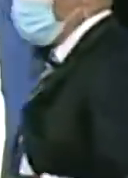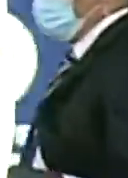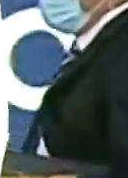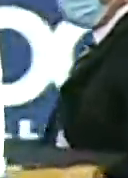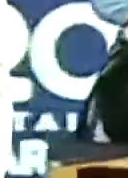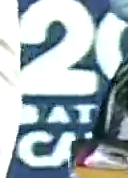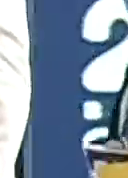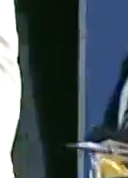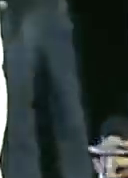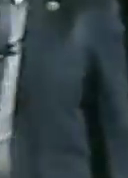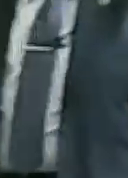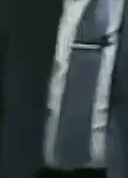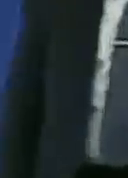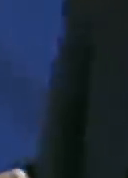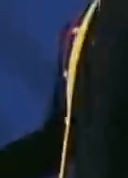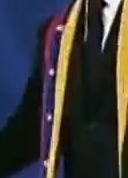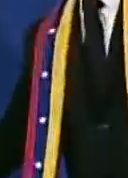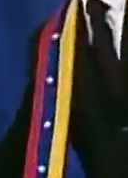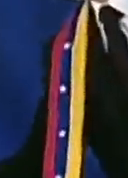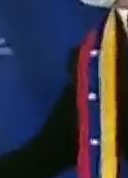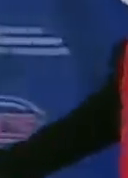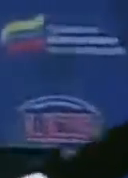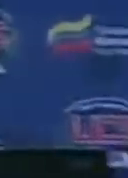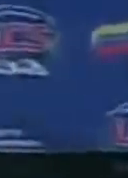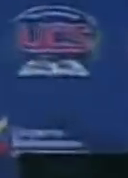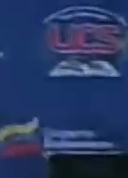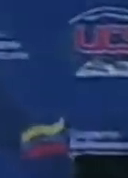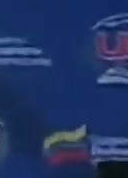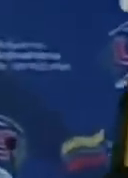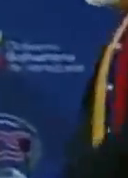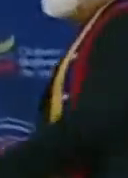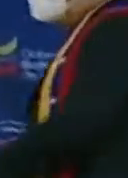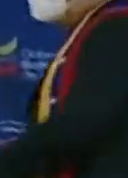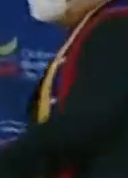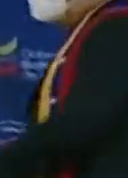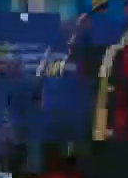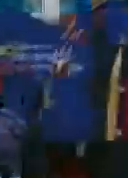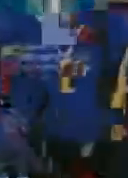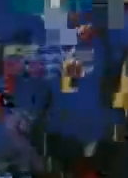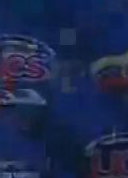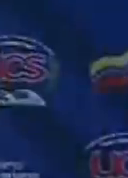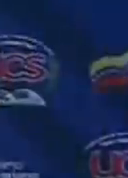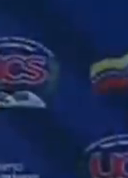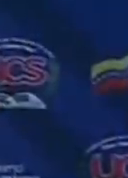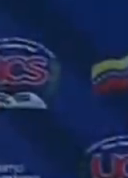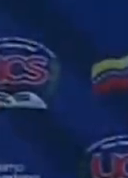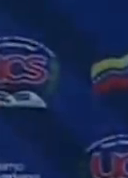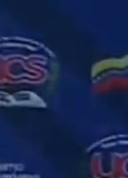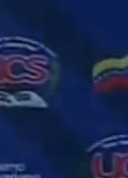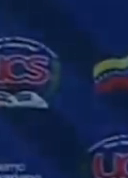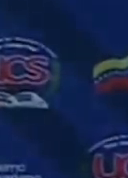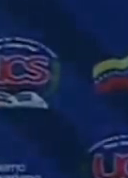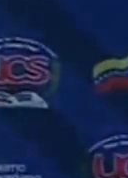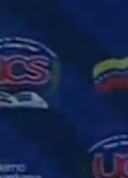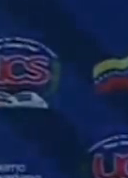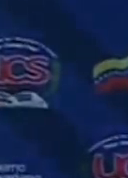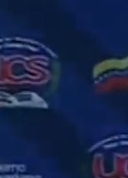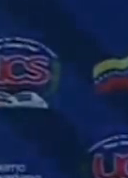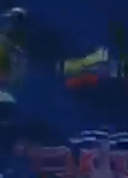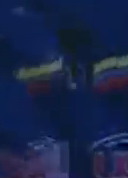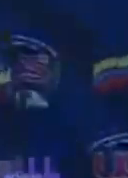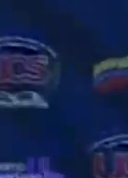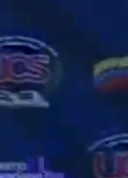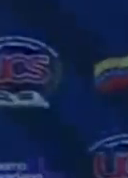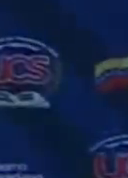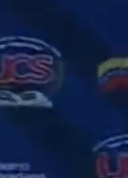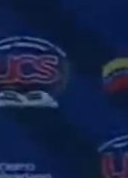Estará liderando el acto de graduación del Ejército de Batas Blancas en conmemoración